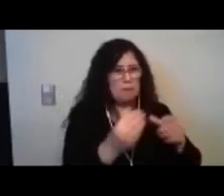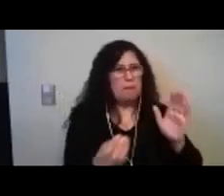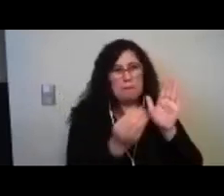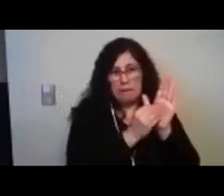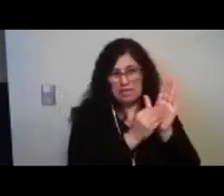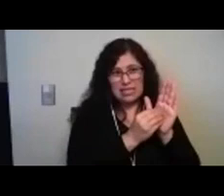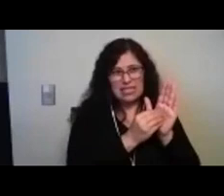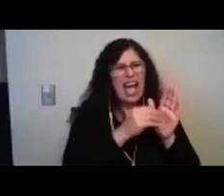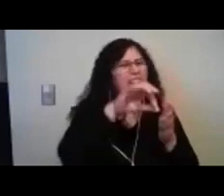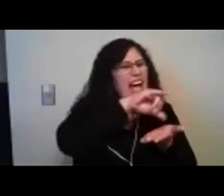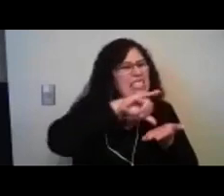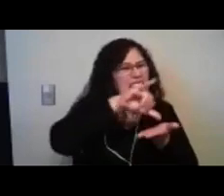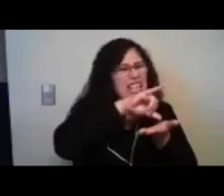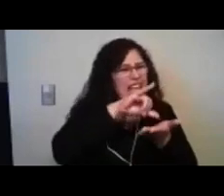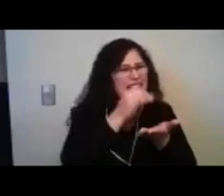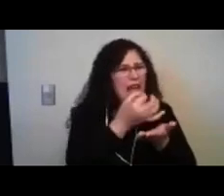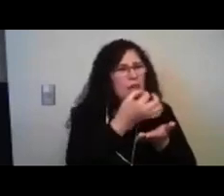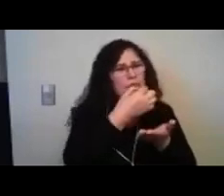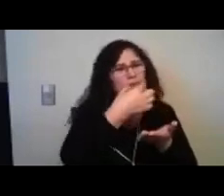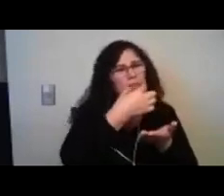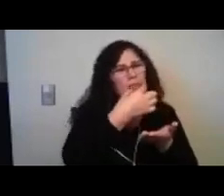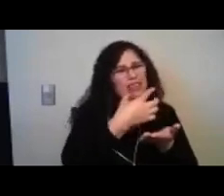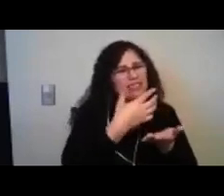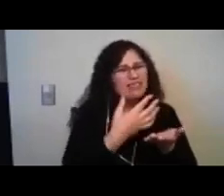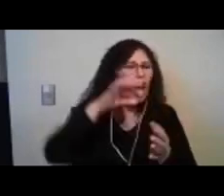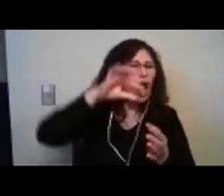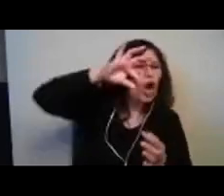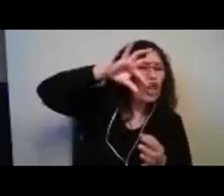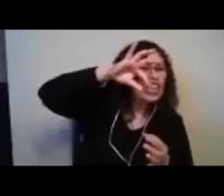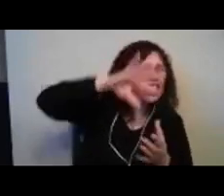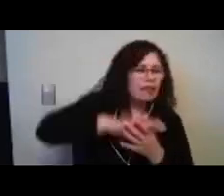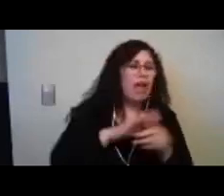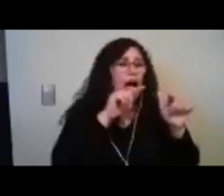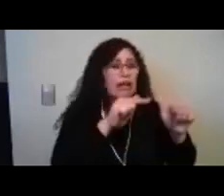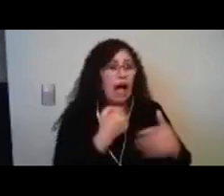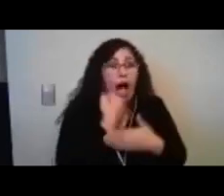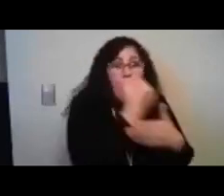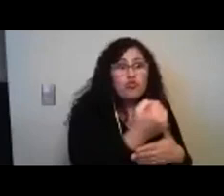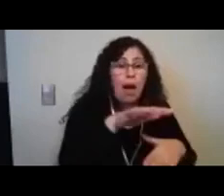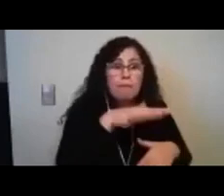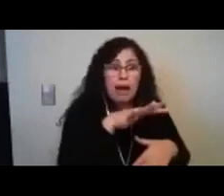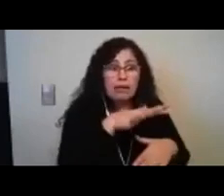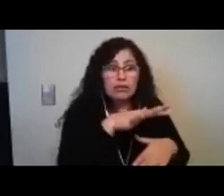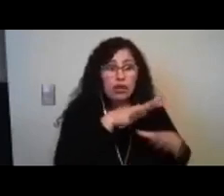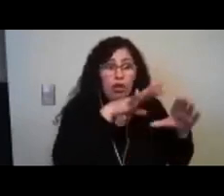probado que funciona en personas con Parkinson como para ayudar a disminuir como los temblores que tienen o cosas así?